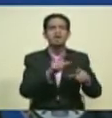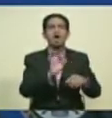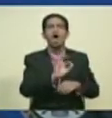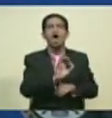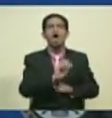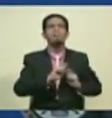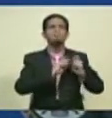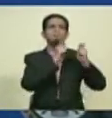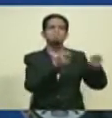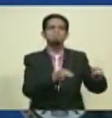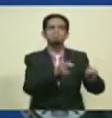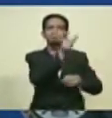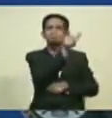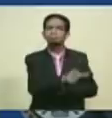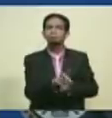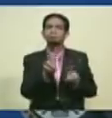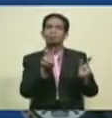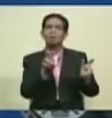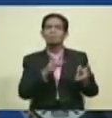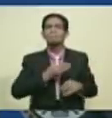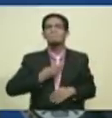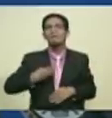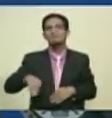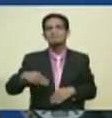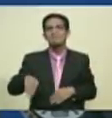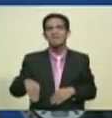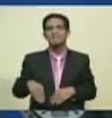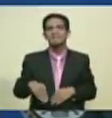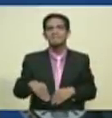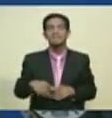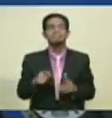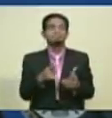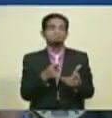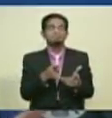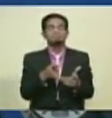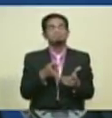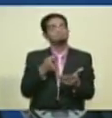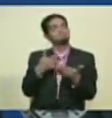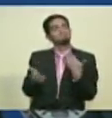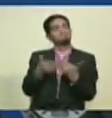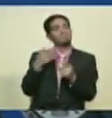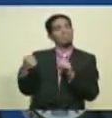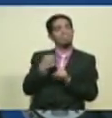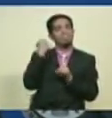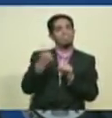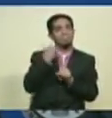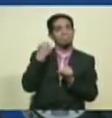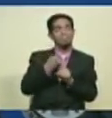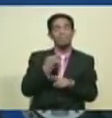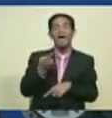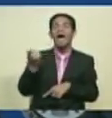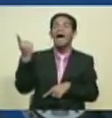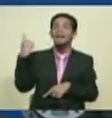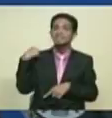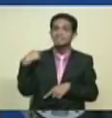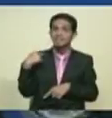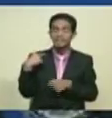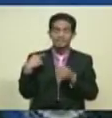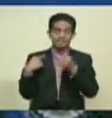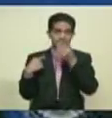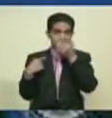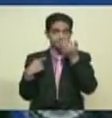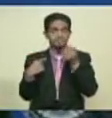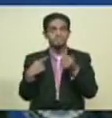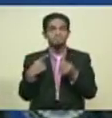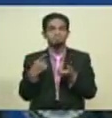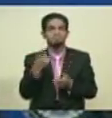esos países, recibiendo toda esa presión, el senador Marco Rubio ayer amenazó a nuestros hermanos de